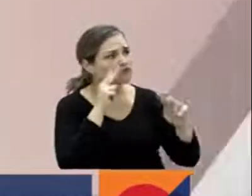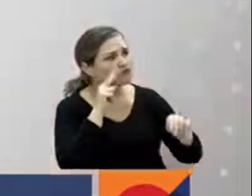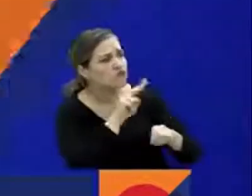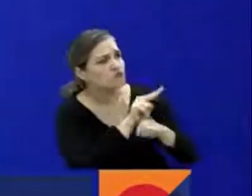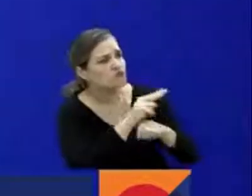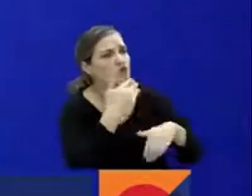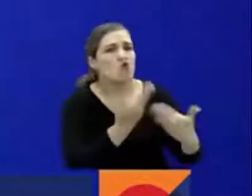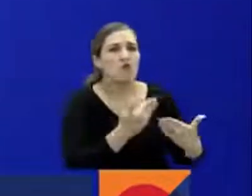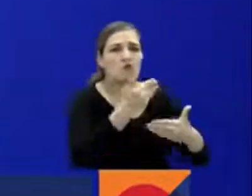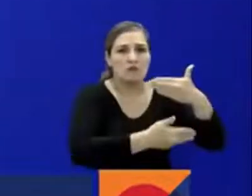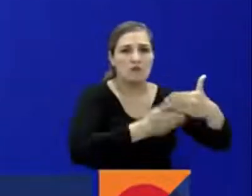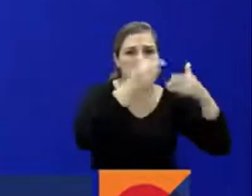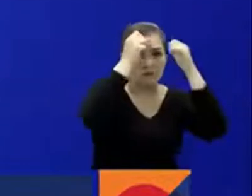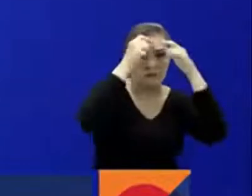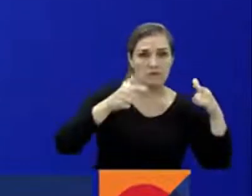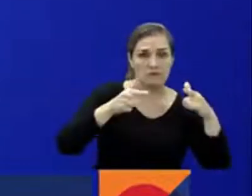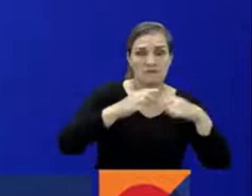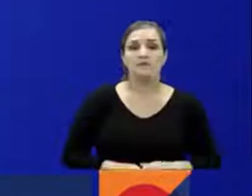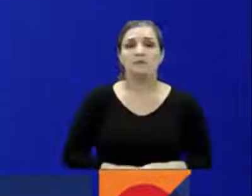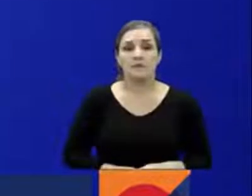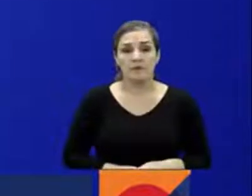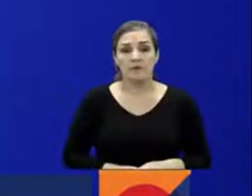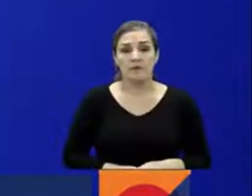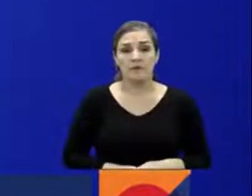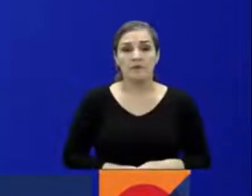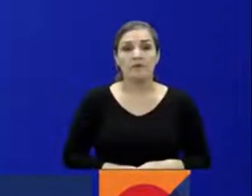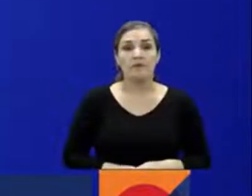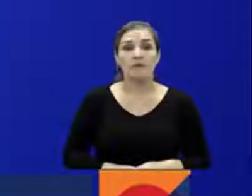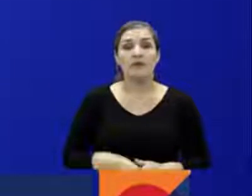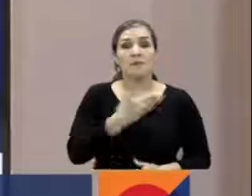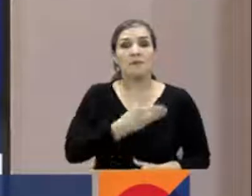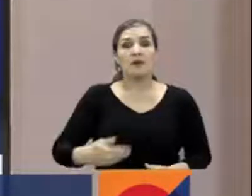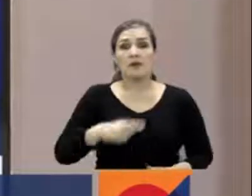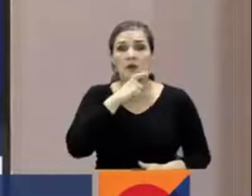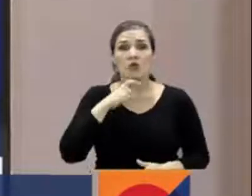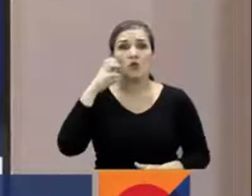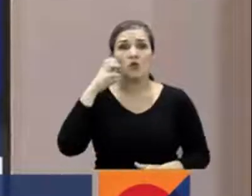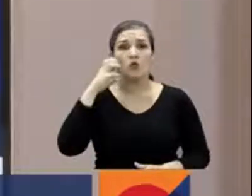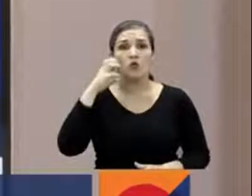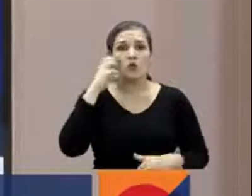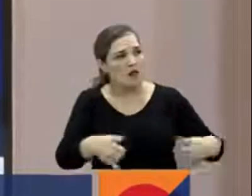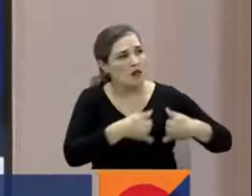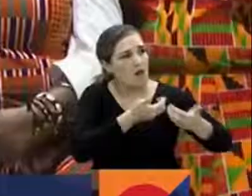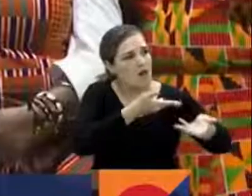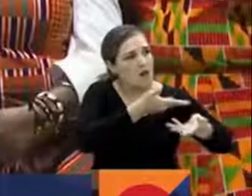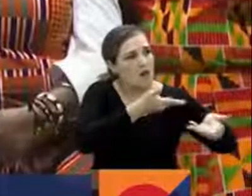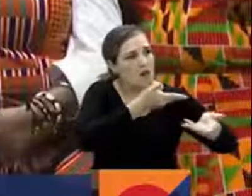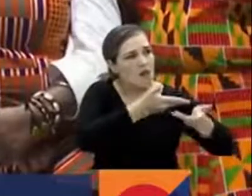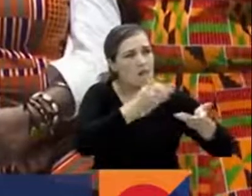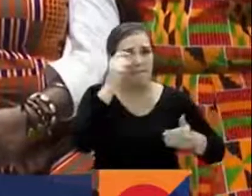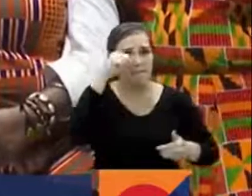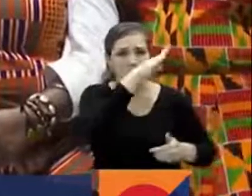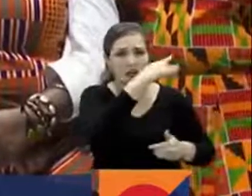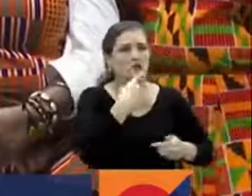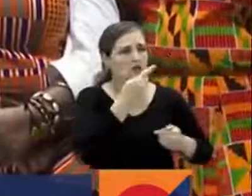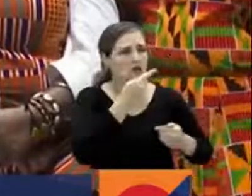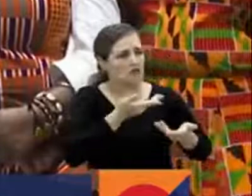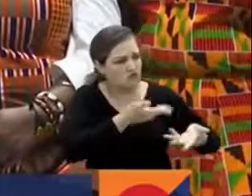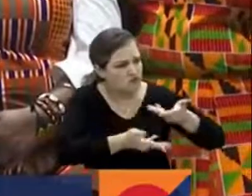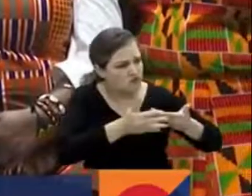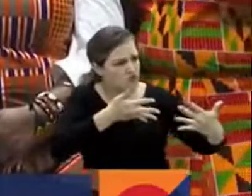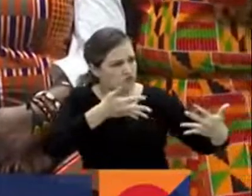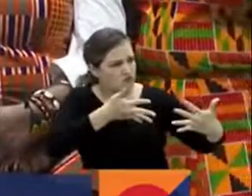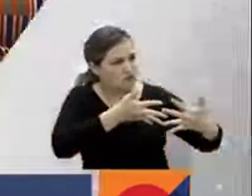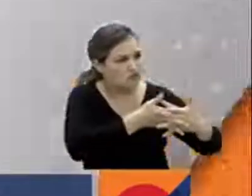Estado. Presidente Duque habló con Petro. Dijo que Empalme será armónico y le pidió regirse por